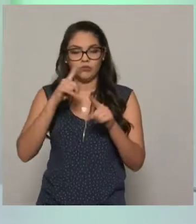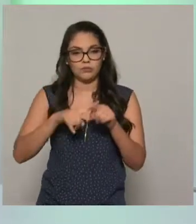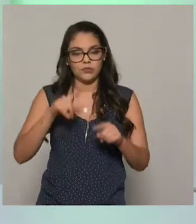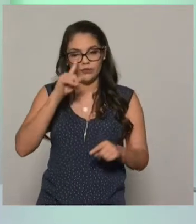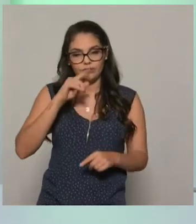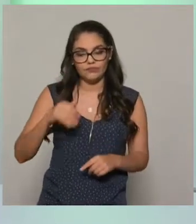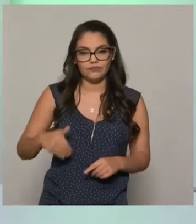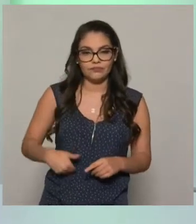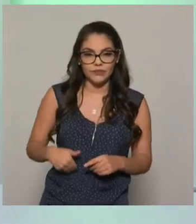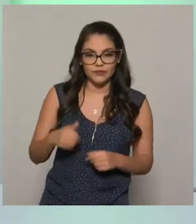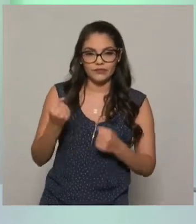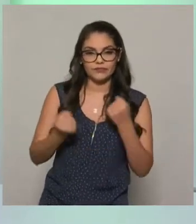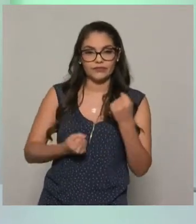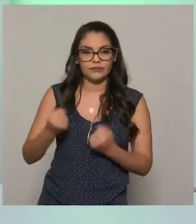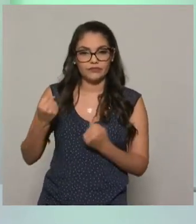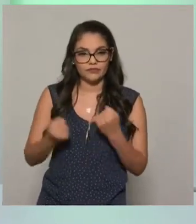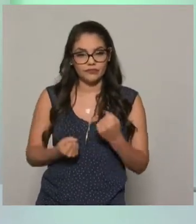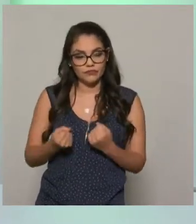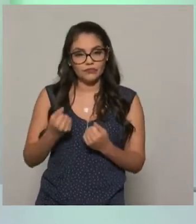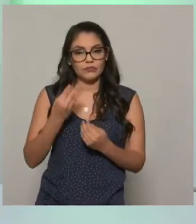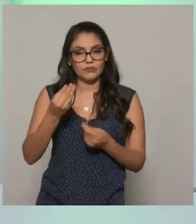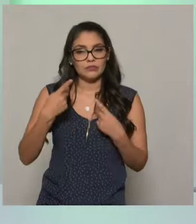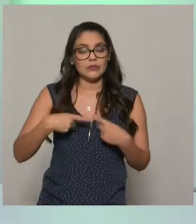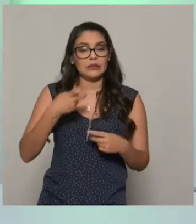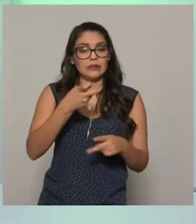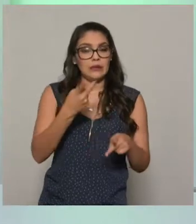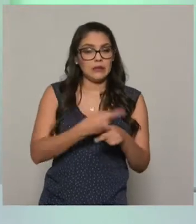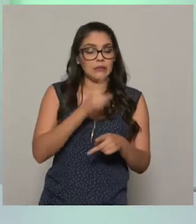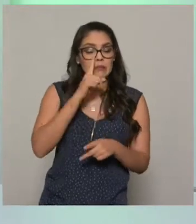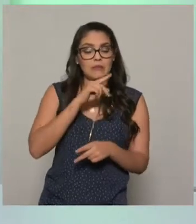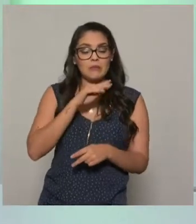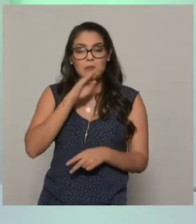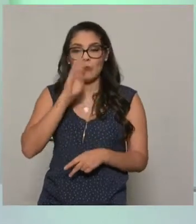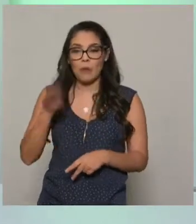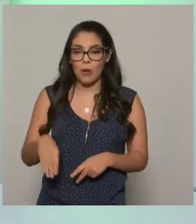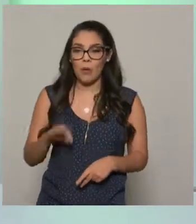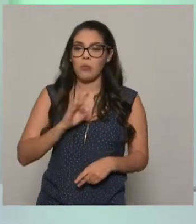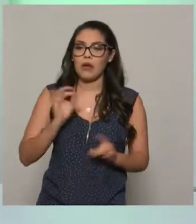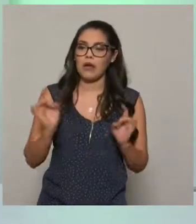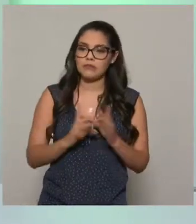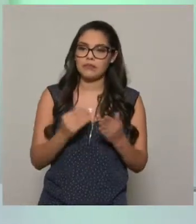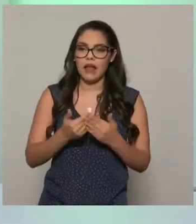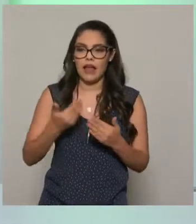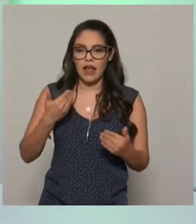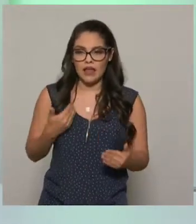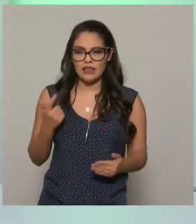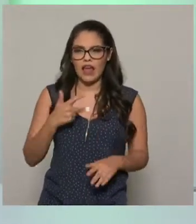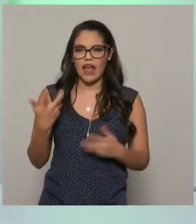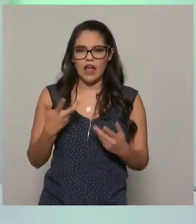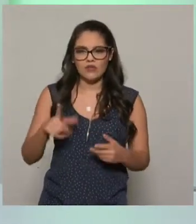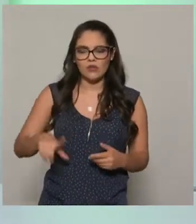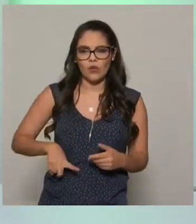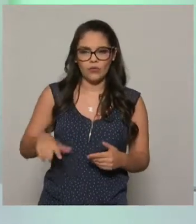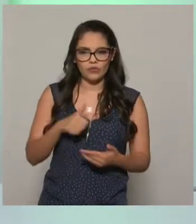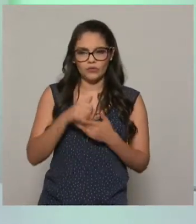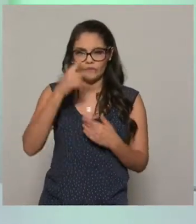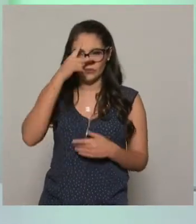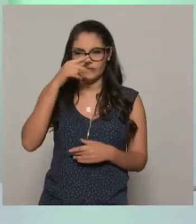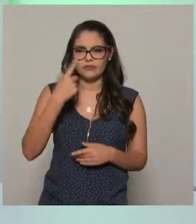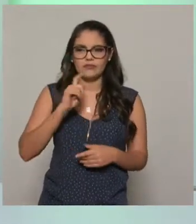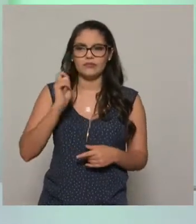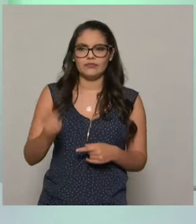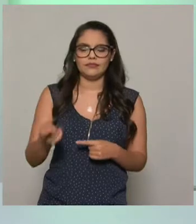viales. Muchísimas personas tienen este tipo de muertes cuando se pudieron haber evitado. ¿Qué está haciendo el gobierno de la Ciudad de México para